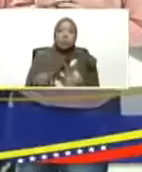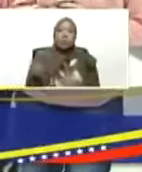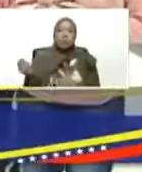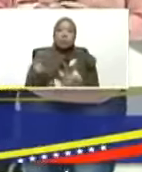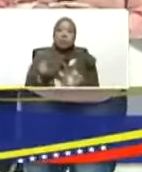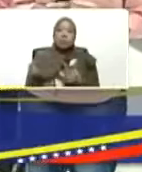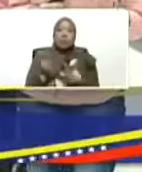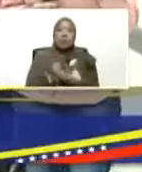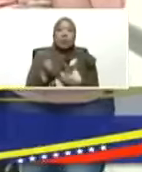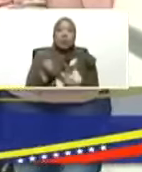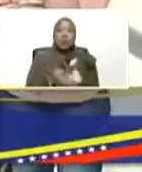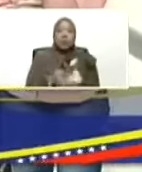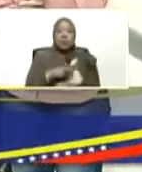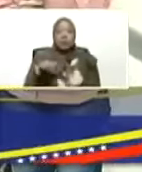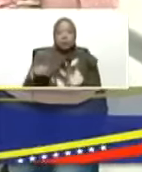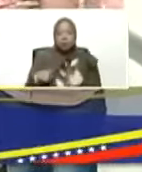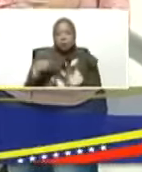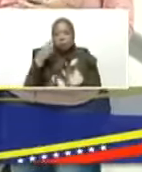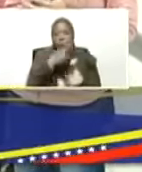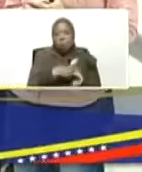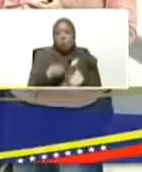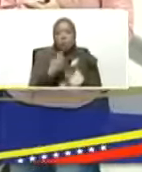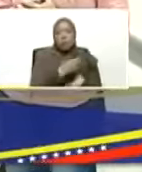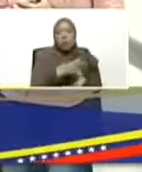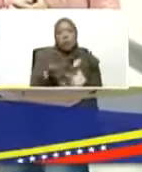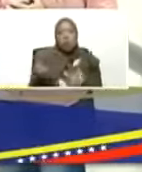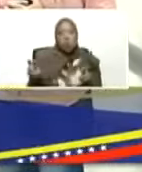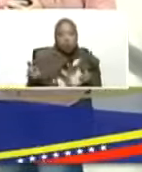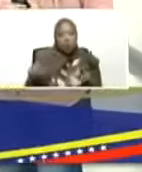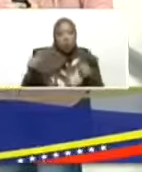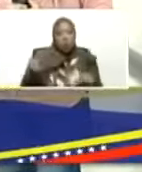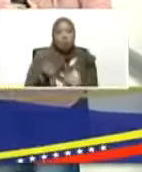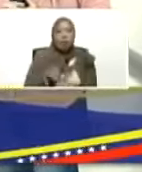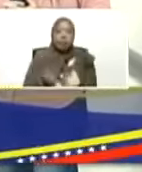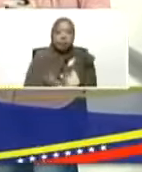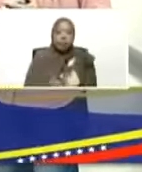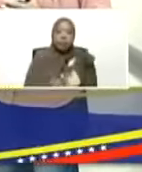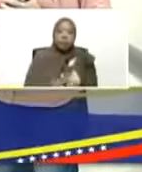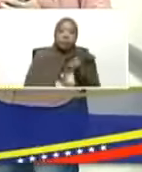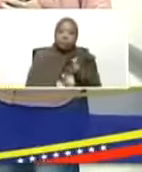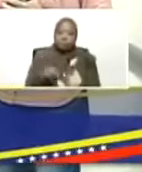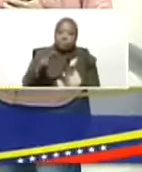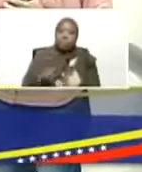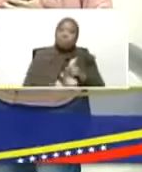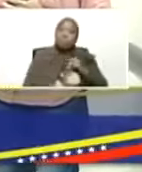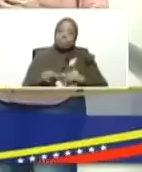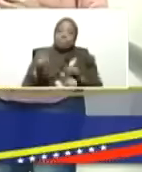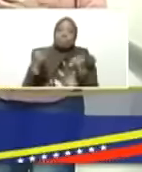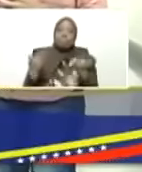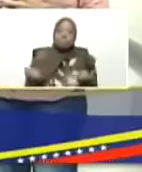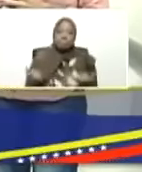Hablando que este un hospital que inaugura una nueva era para construir hospitales